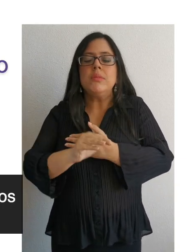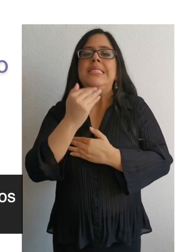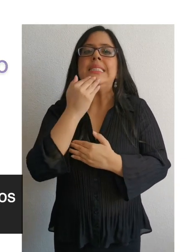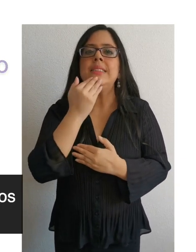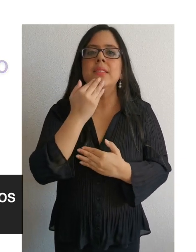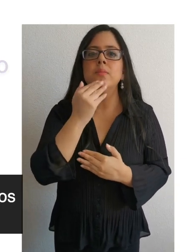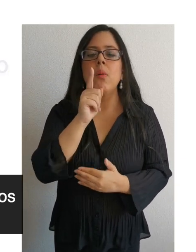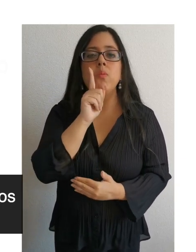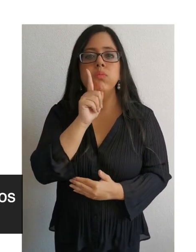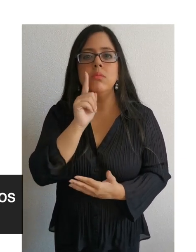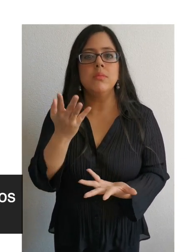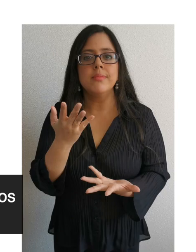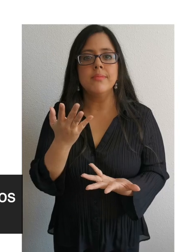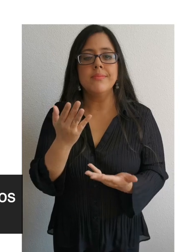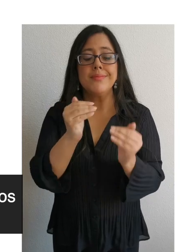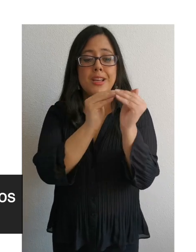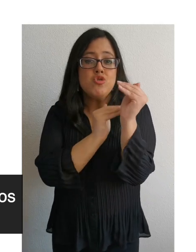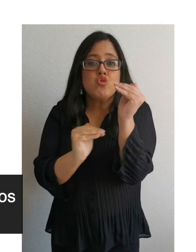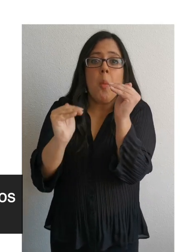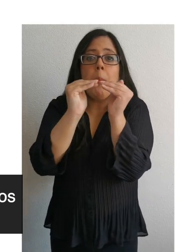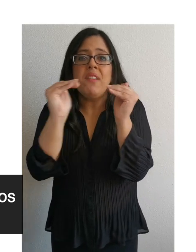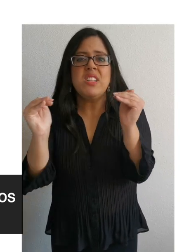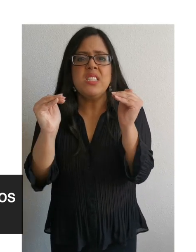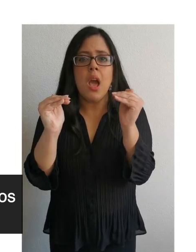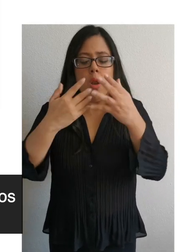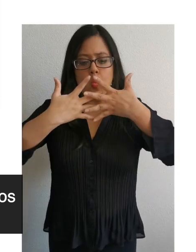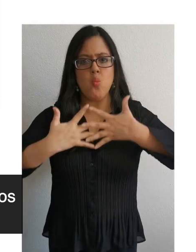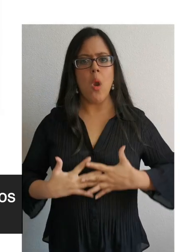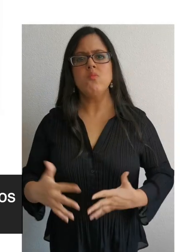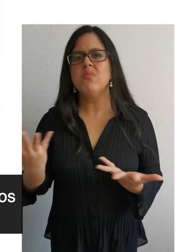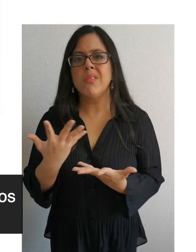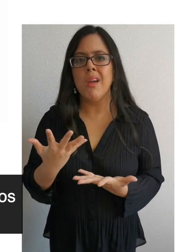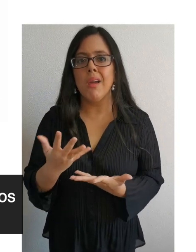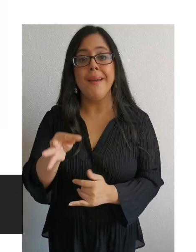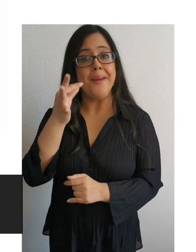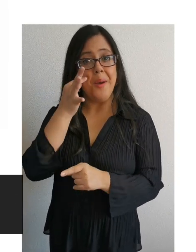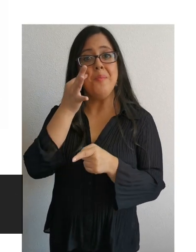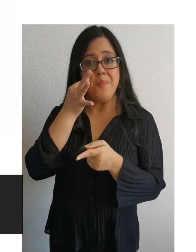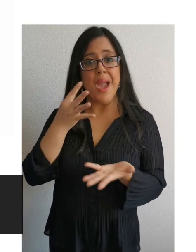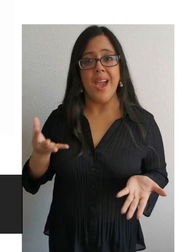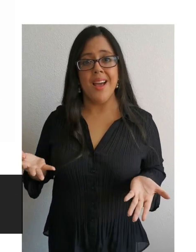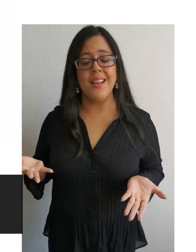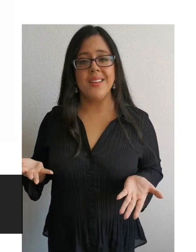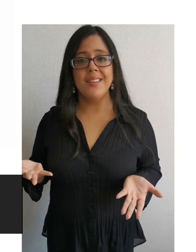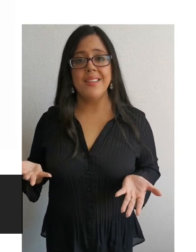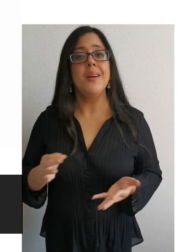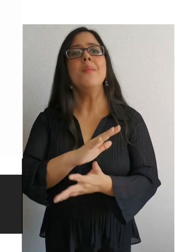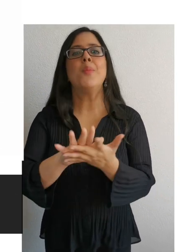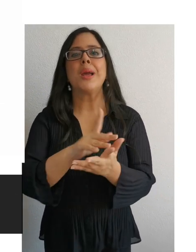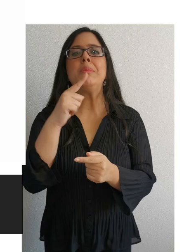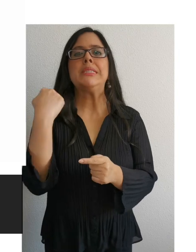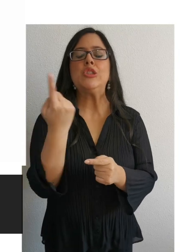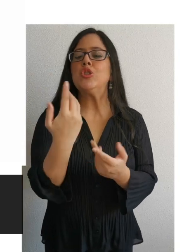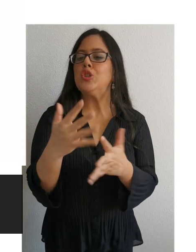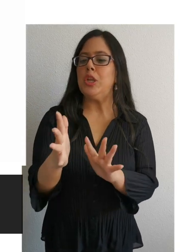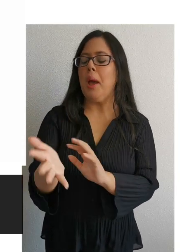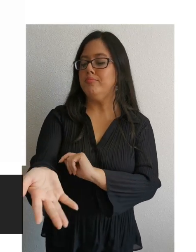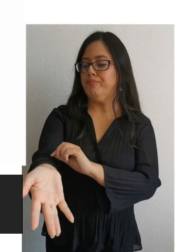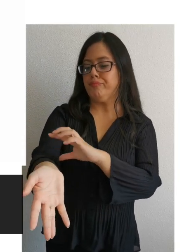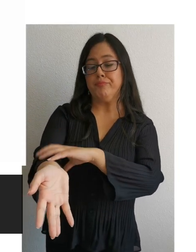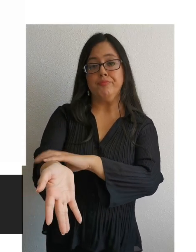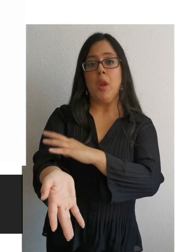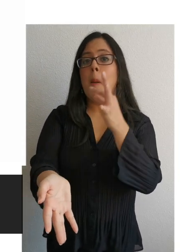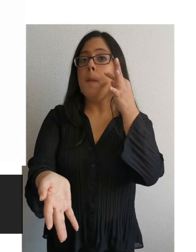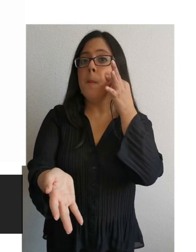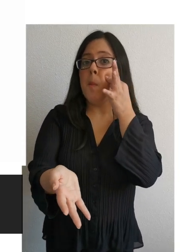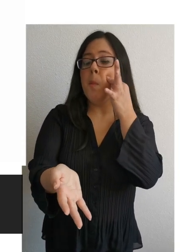y también tenemos que lo más superficial que tenemos en nuestro cuerpo es la piel. Por ejemplo, si nosotros retiráramos la piel u